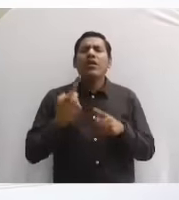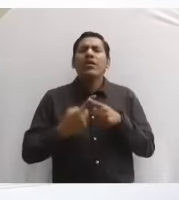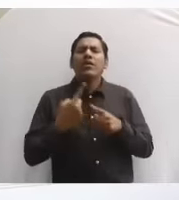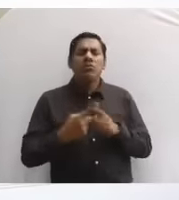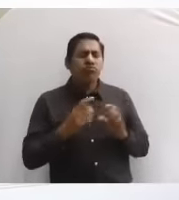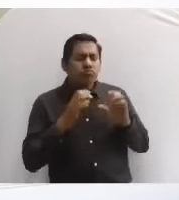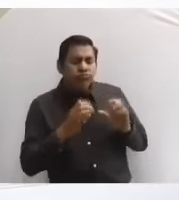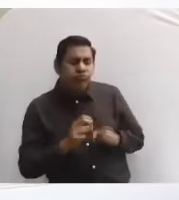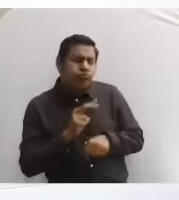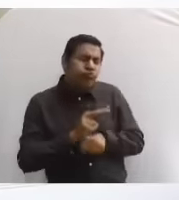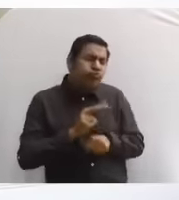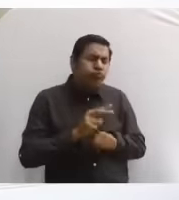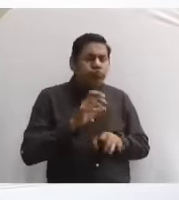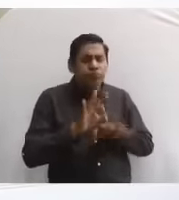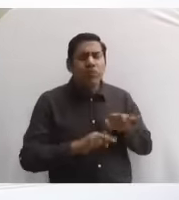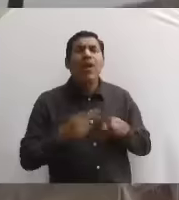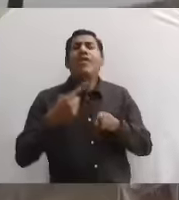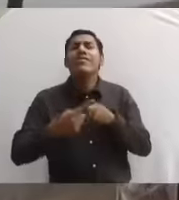hijas?